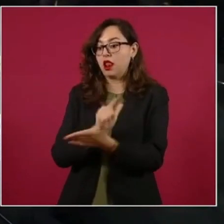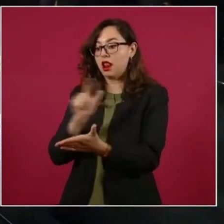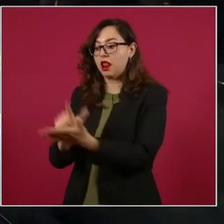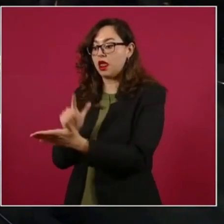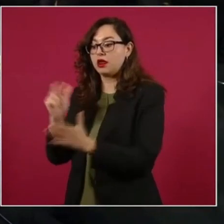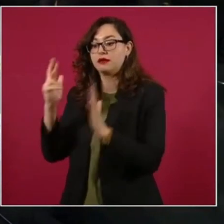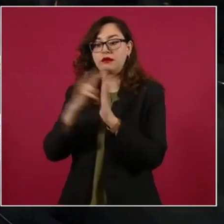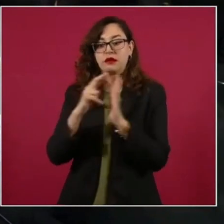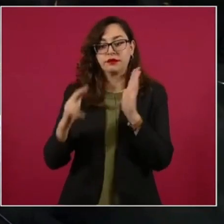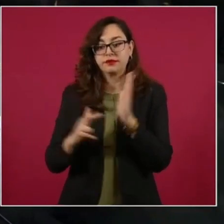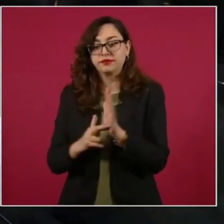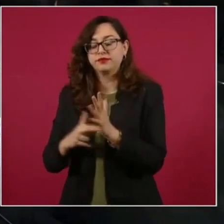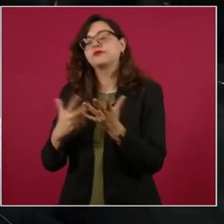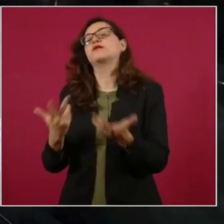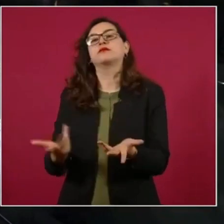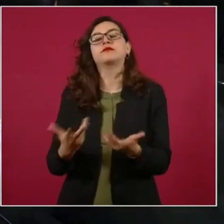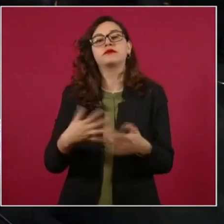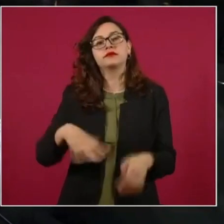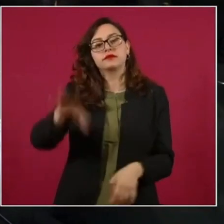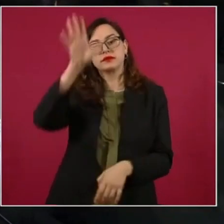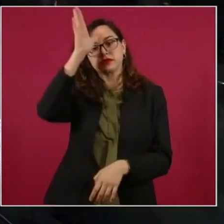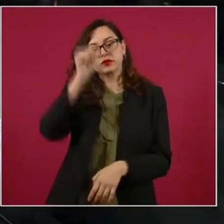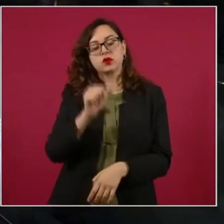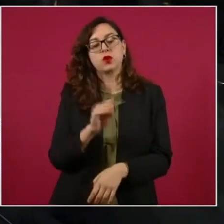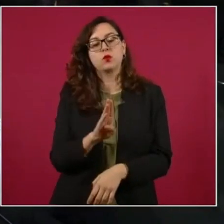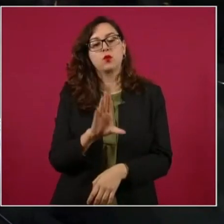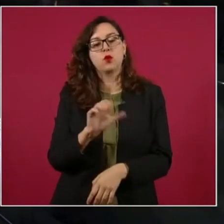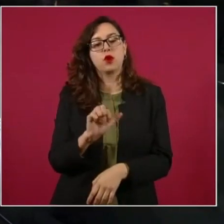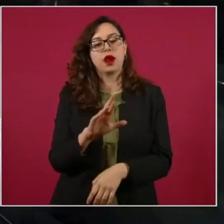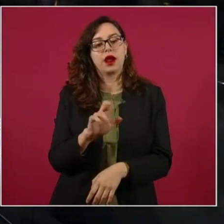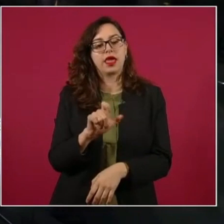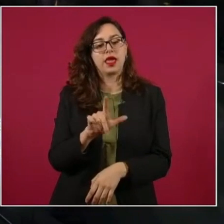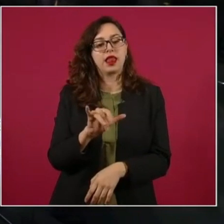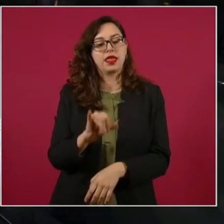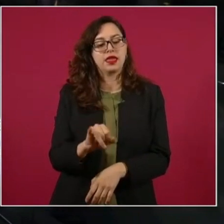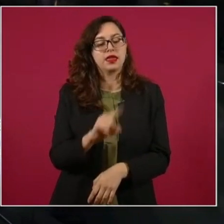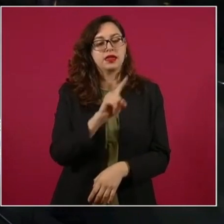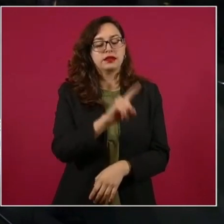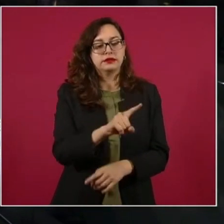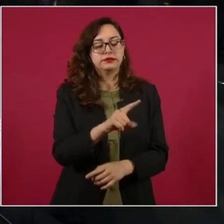y los tratados de Bucareli, lo que